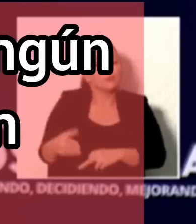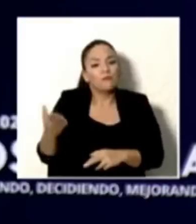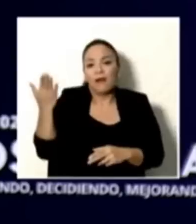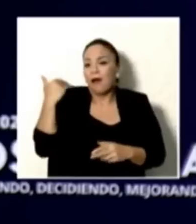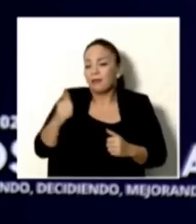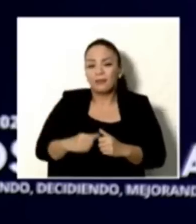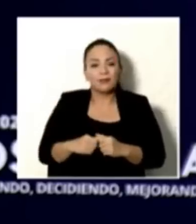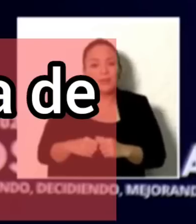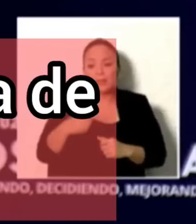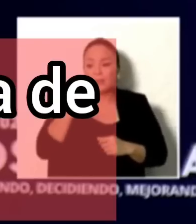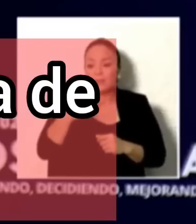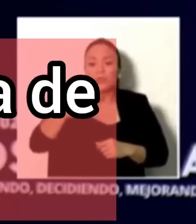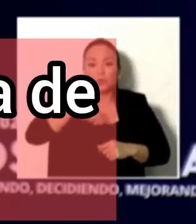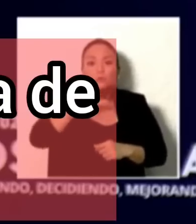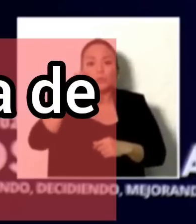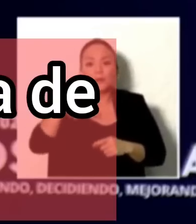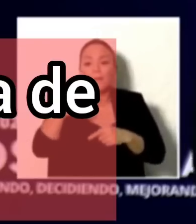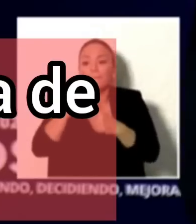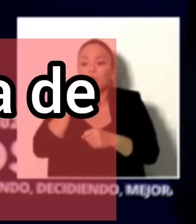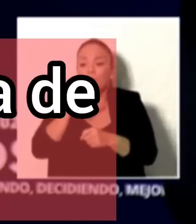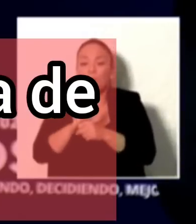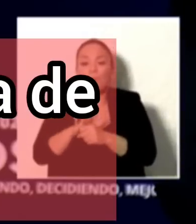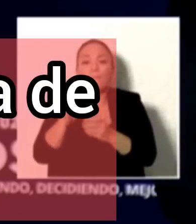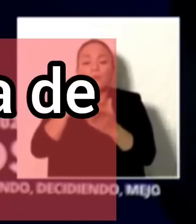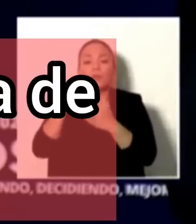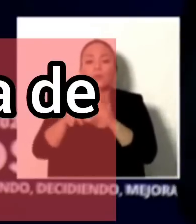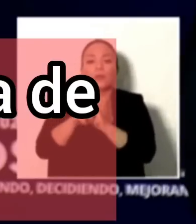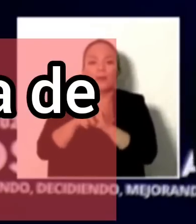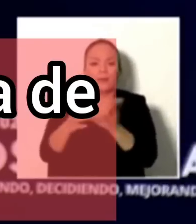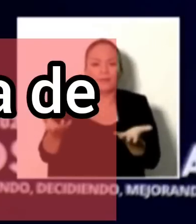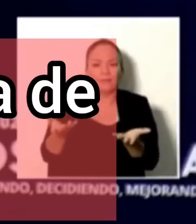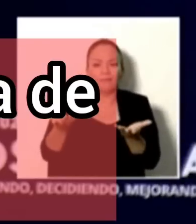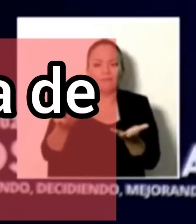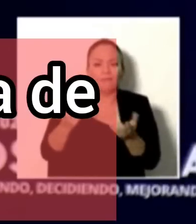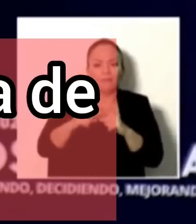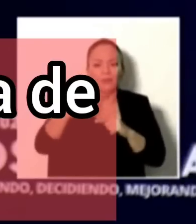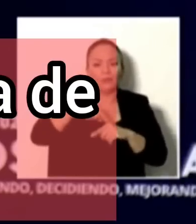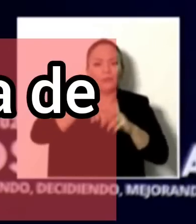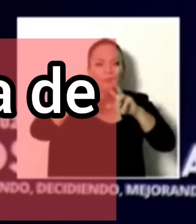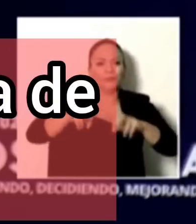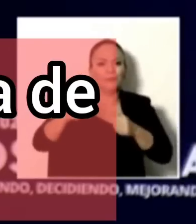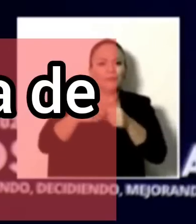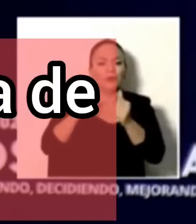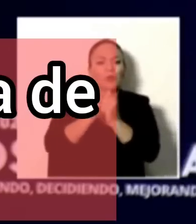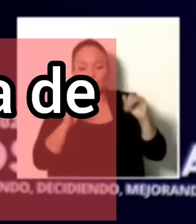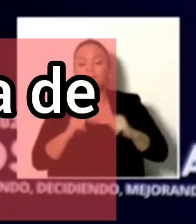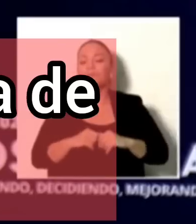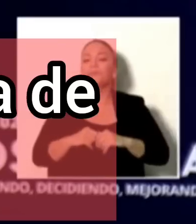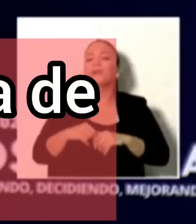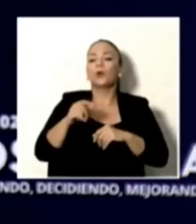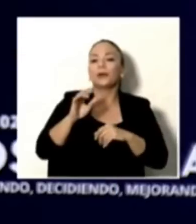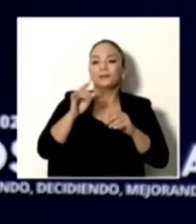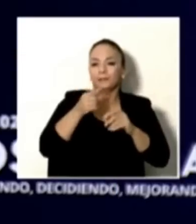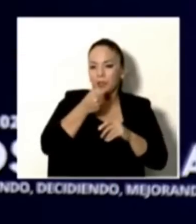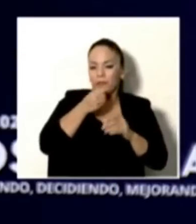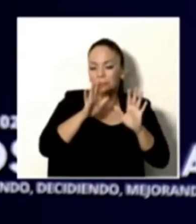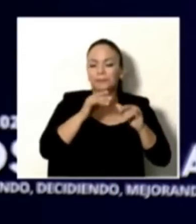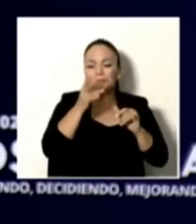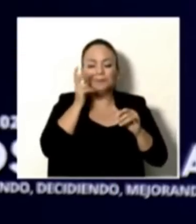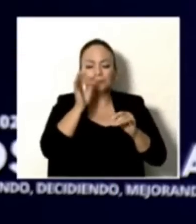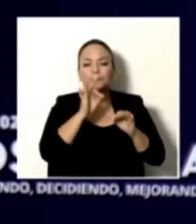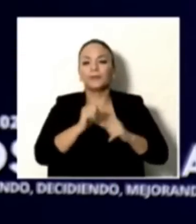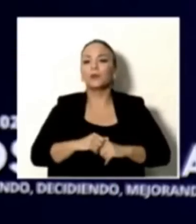irresponsabilidad decir que nosotros nos íbamos a comprometer a mandar un proyecto de ley que todavía estábamos analizando con el Fondo Monetario Internacional. El segundo tema